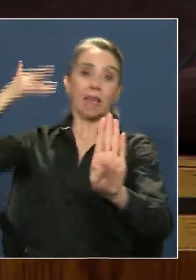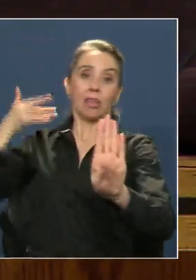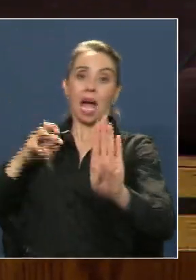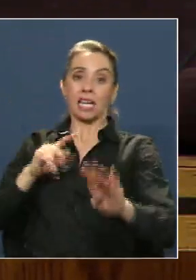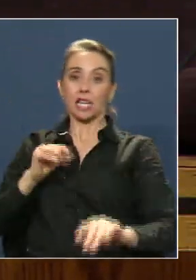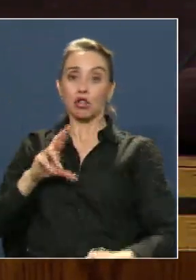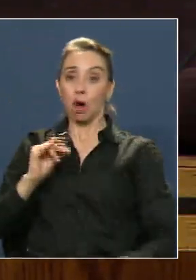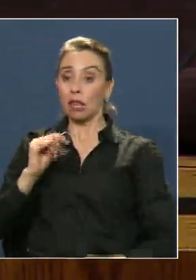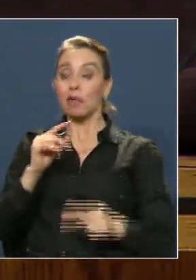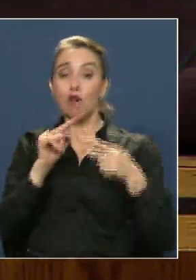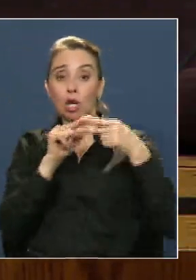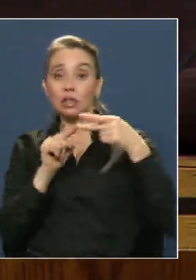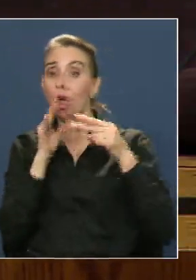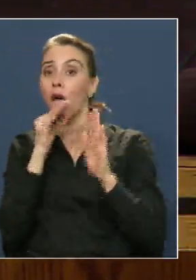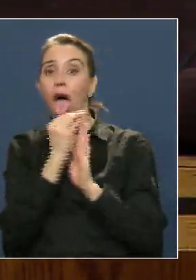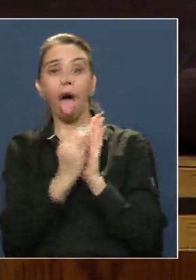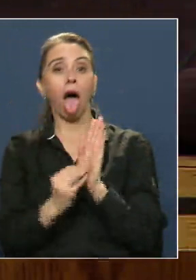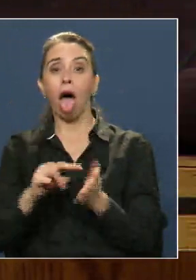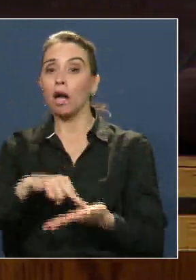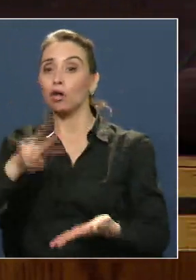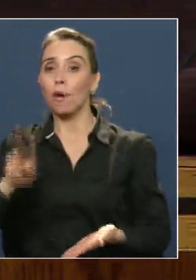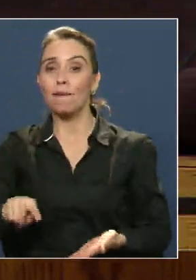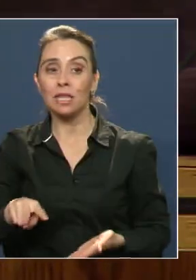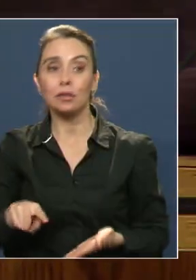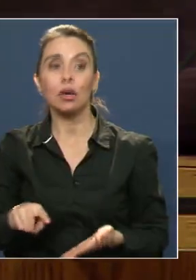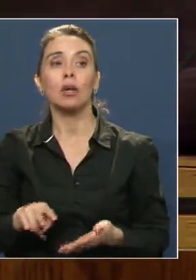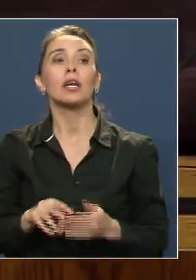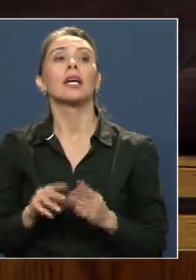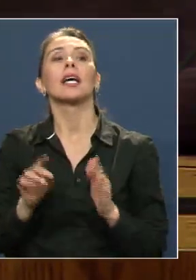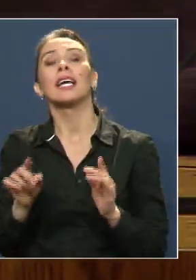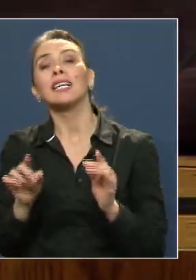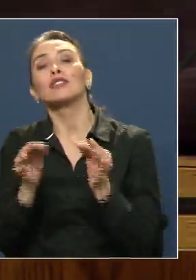la Convención. La referencia es más bien simbólica.